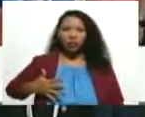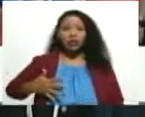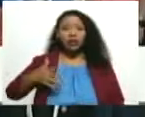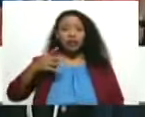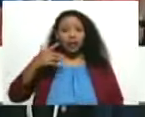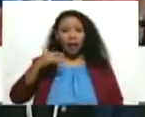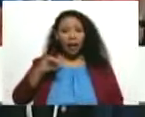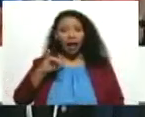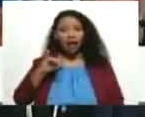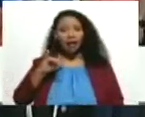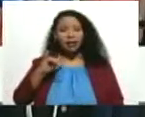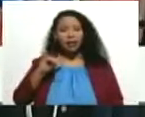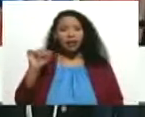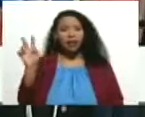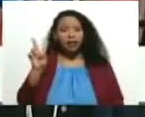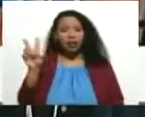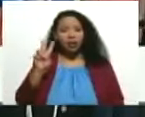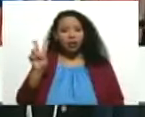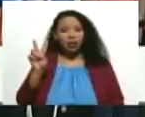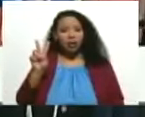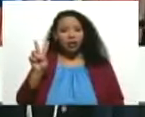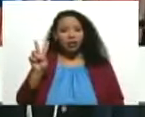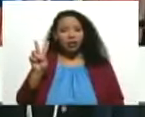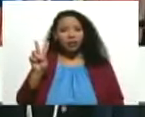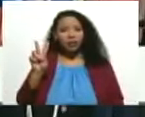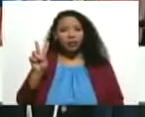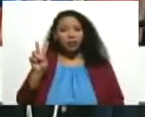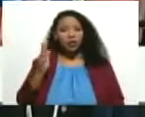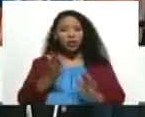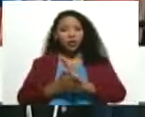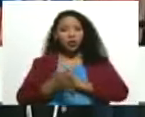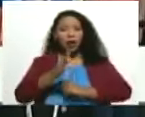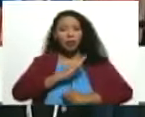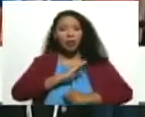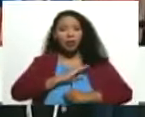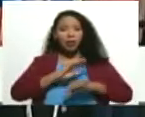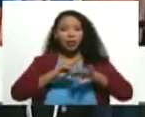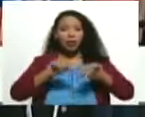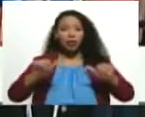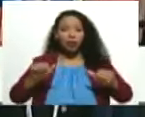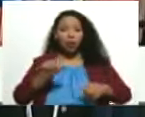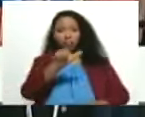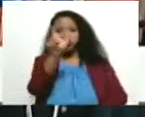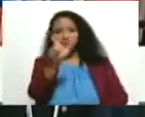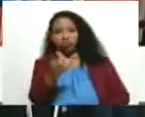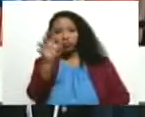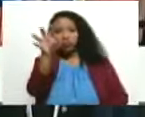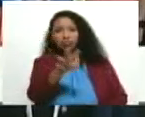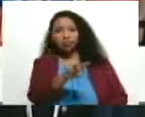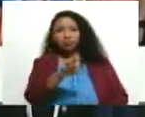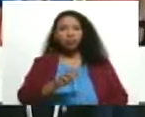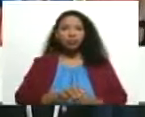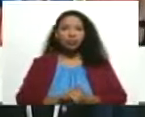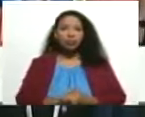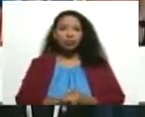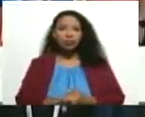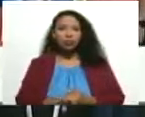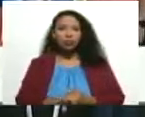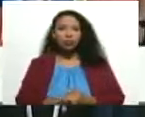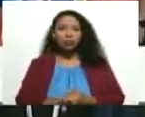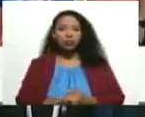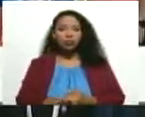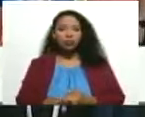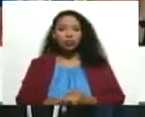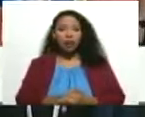la República Bolivariana de Venezuela sobre el territorio de la Guayana Esequiba. Nadie